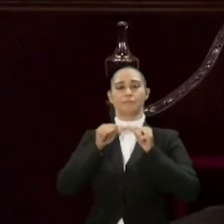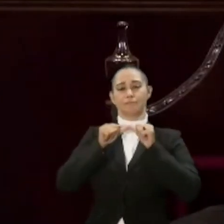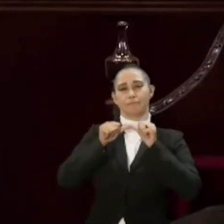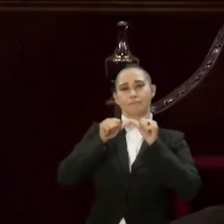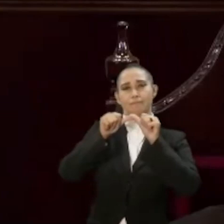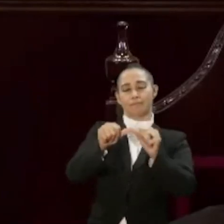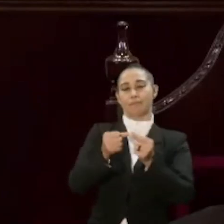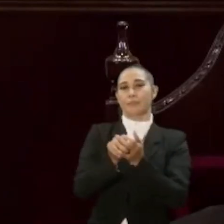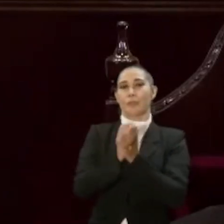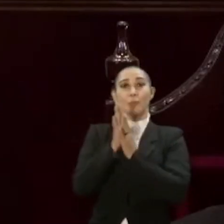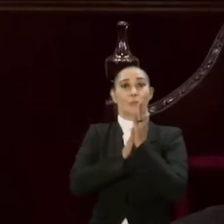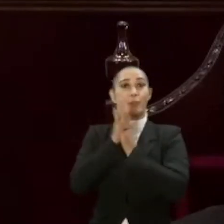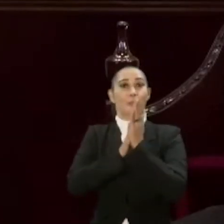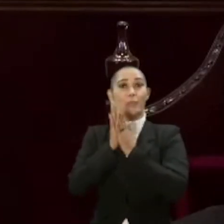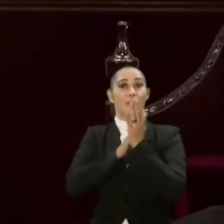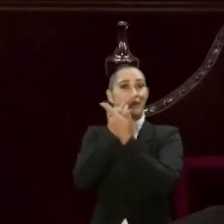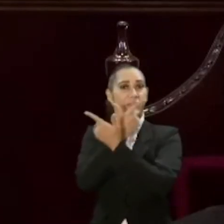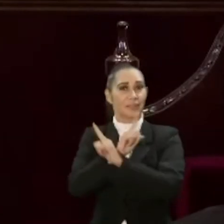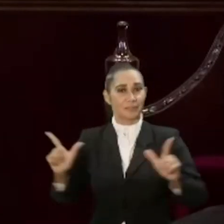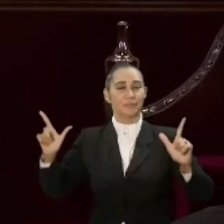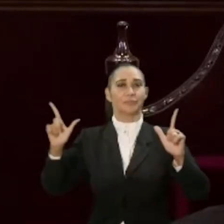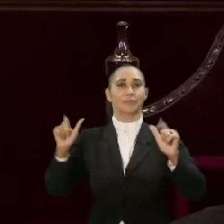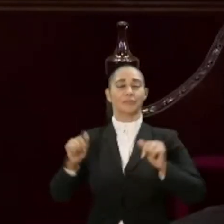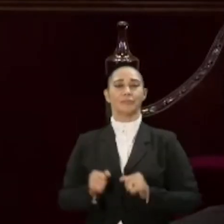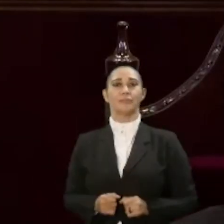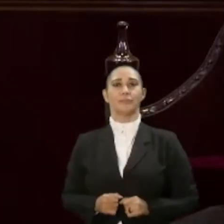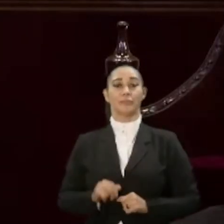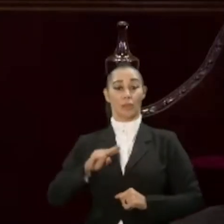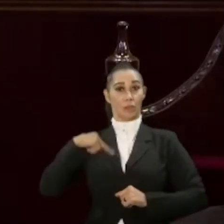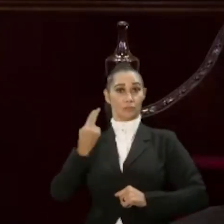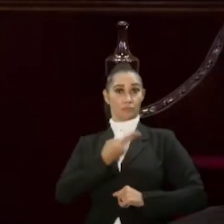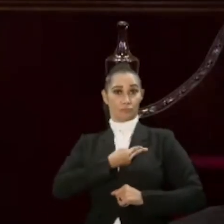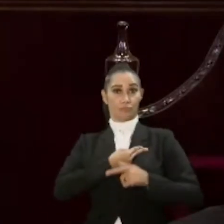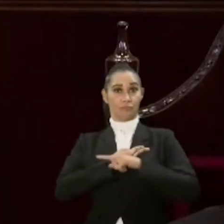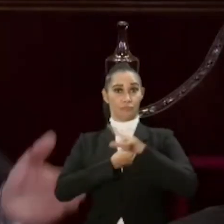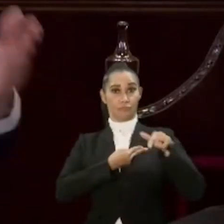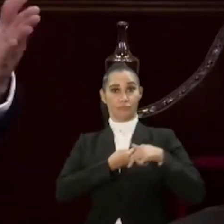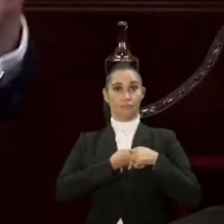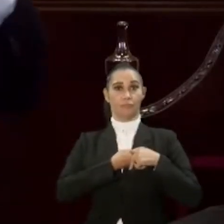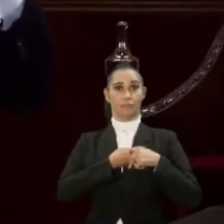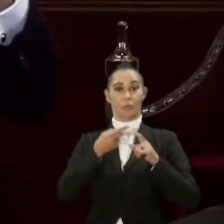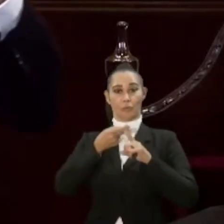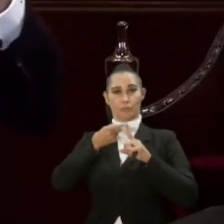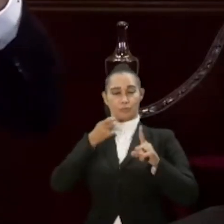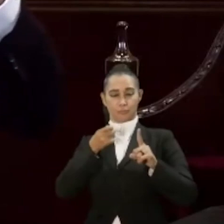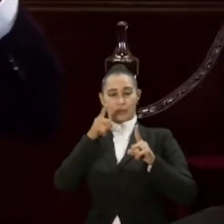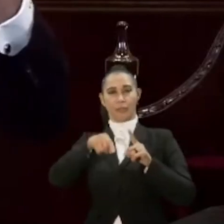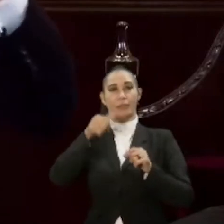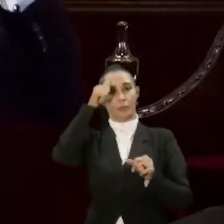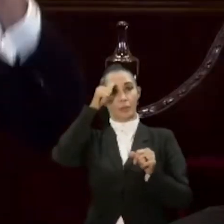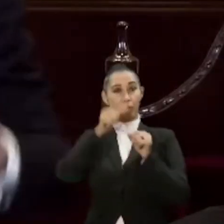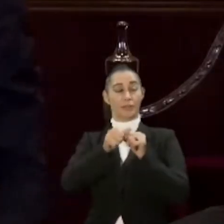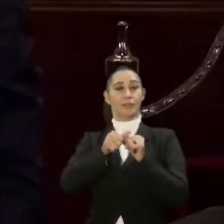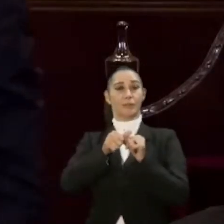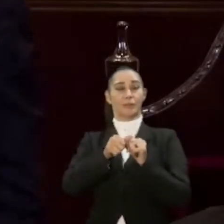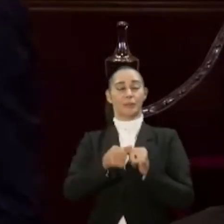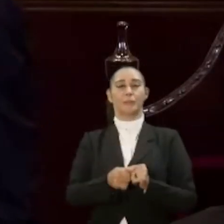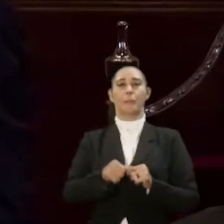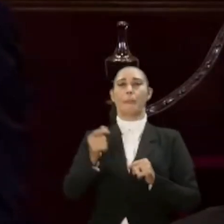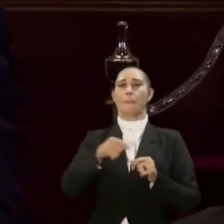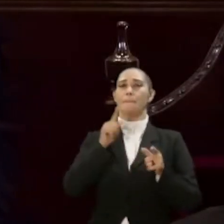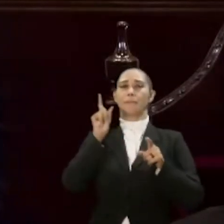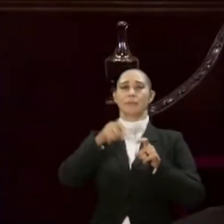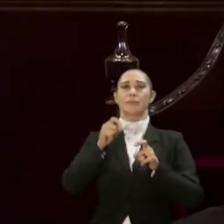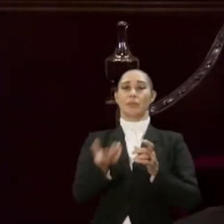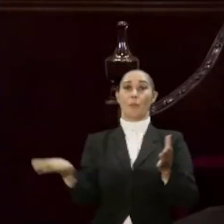hasta encender la llama de la libertad. Nosotros, como herederos de ese legado glorioso,